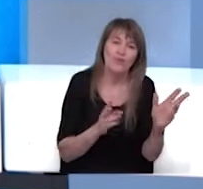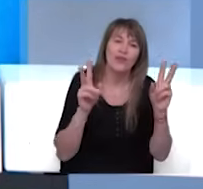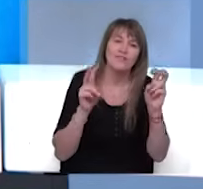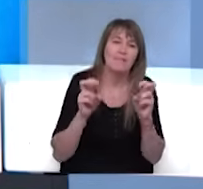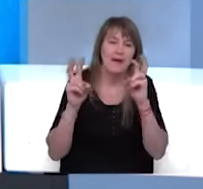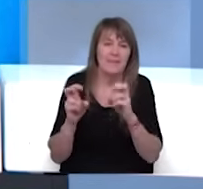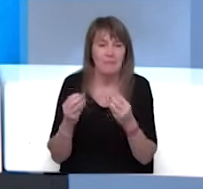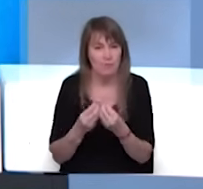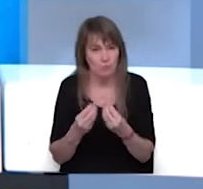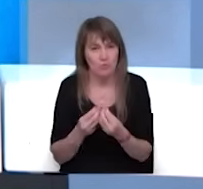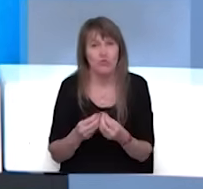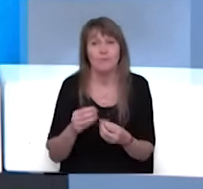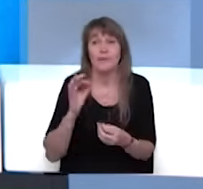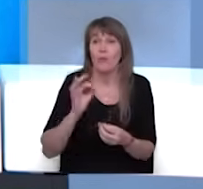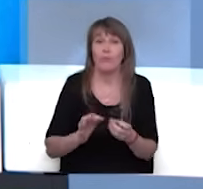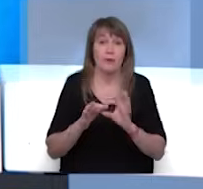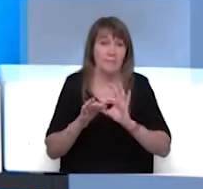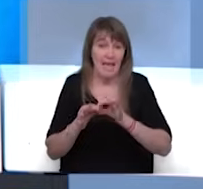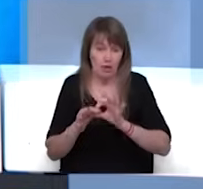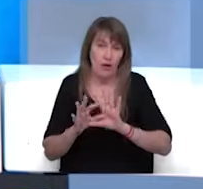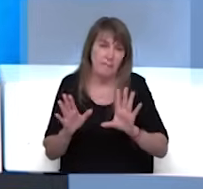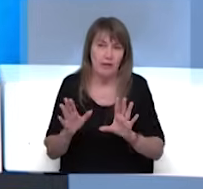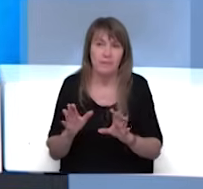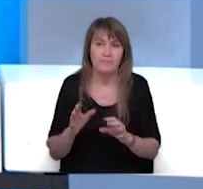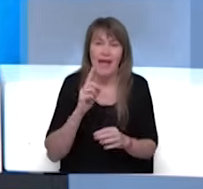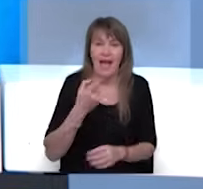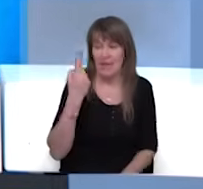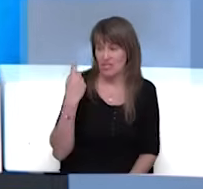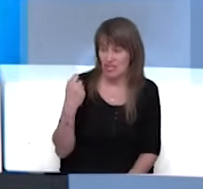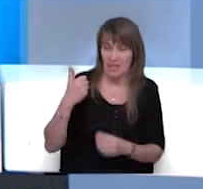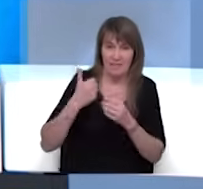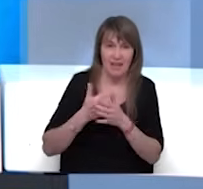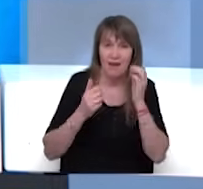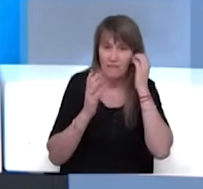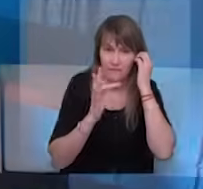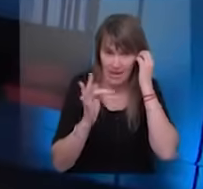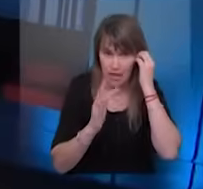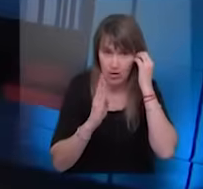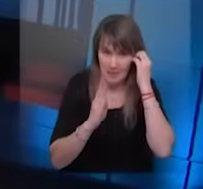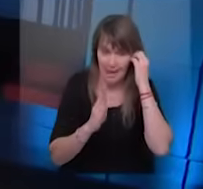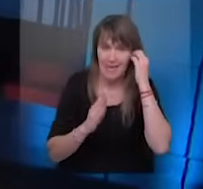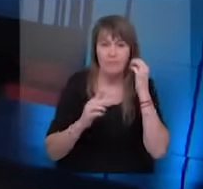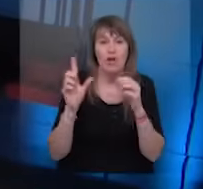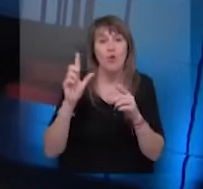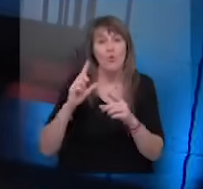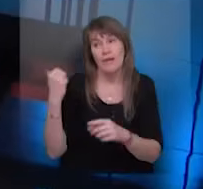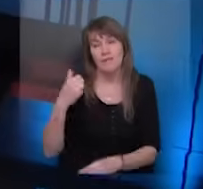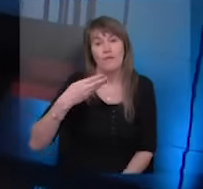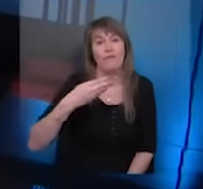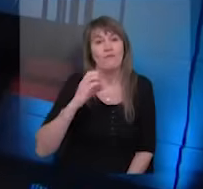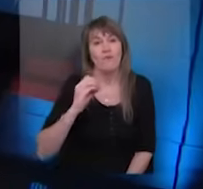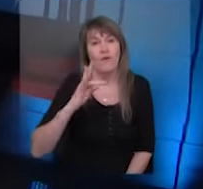ahí en la introducción más allá que estamos miércoles hay temas que vien marcando la agenda ayer lo tuve acá Fernando Pereira el lunes lo tuve a botana hay todavía